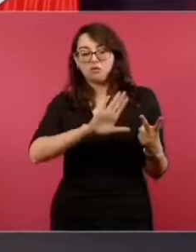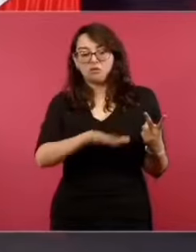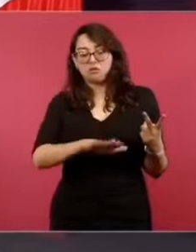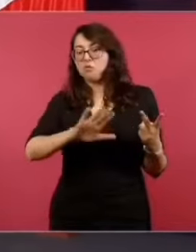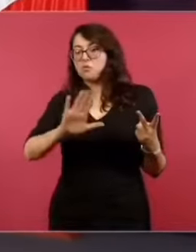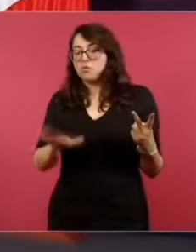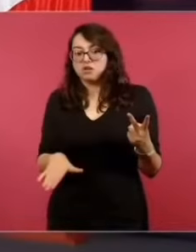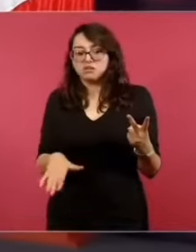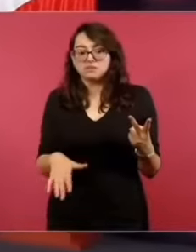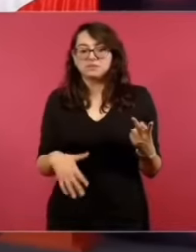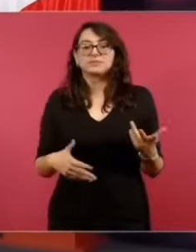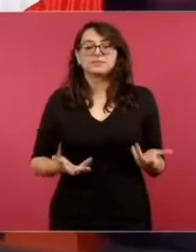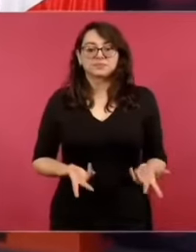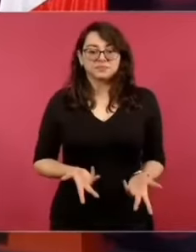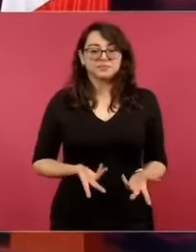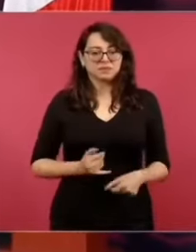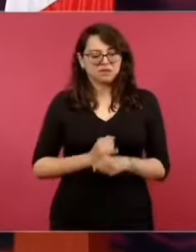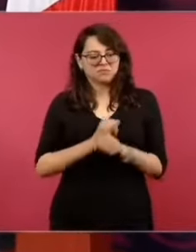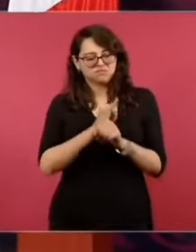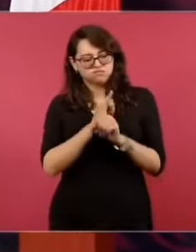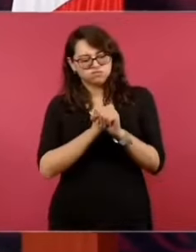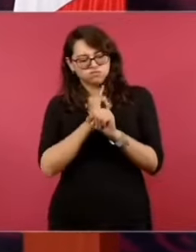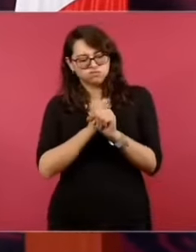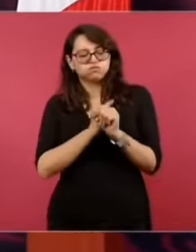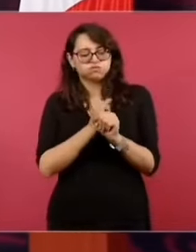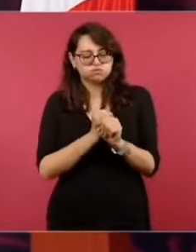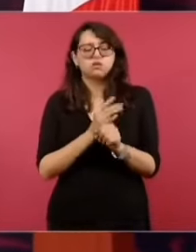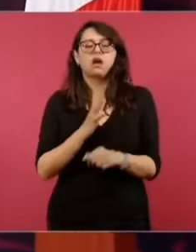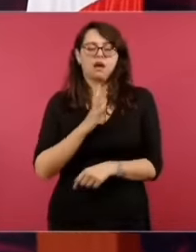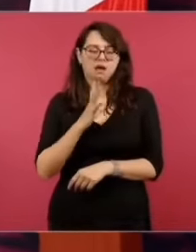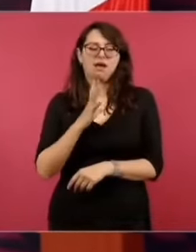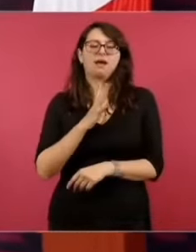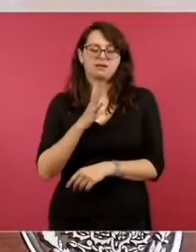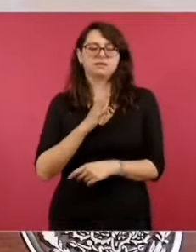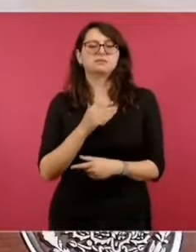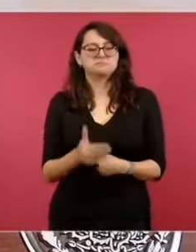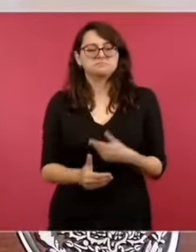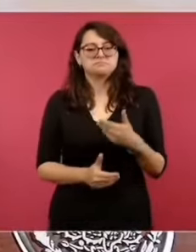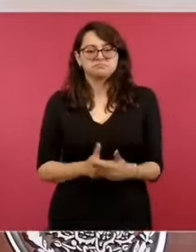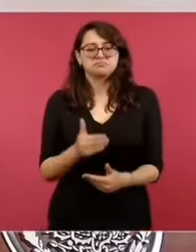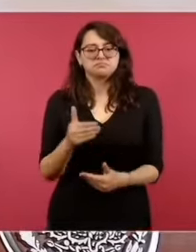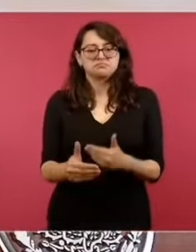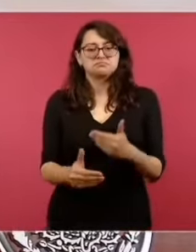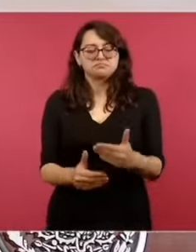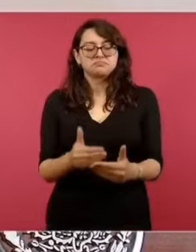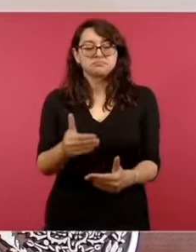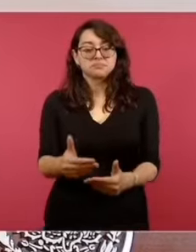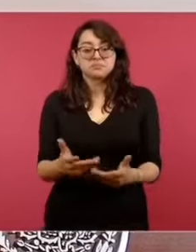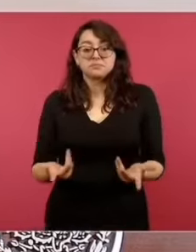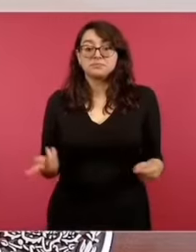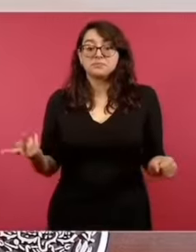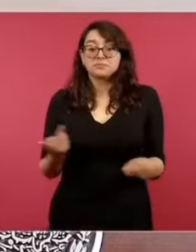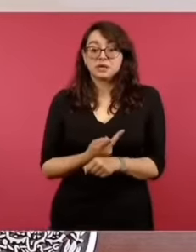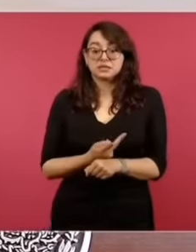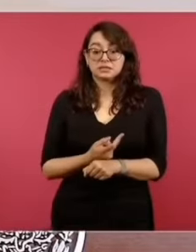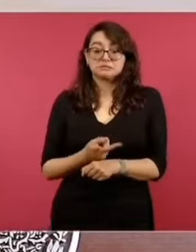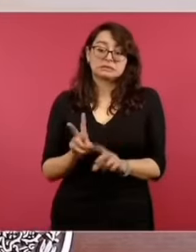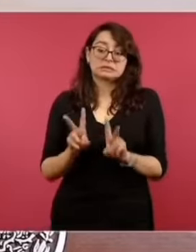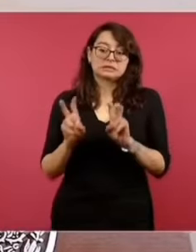haciendo la investigación correspondiente, se está actuando, tiene que ver con las